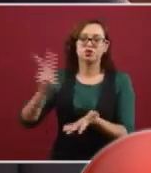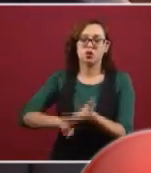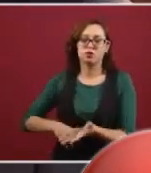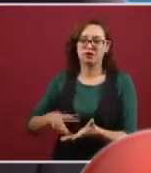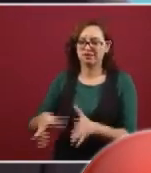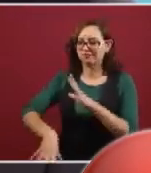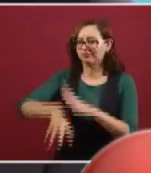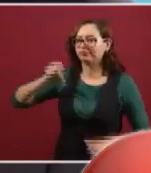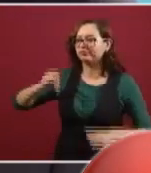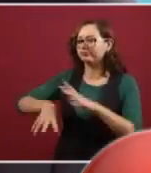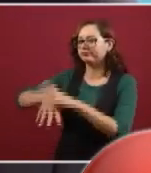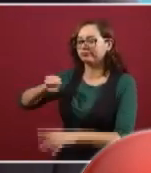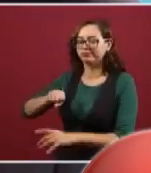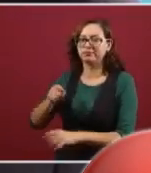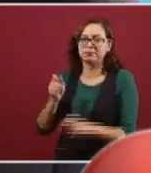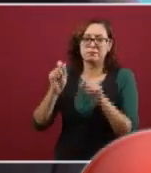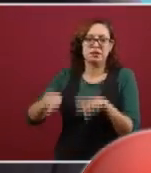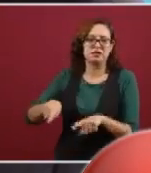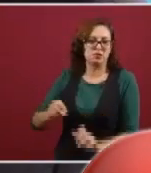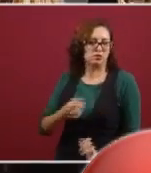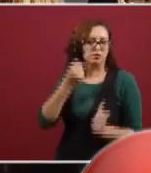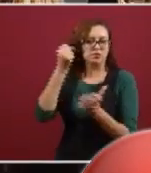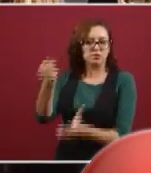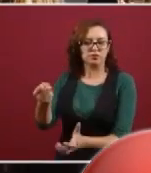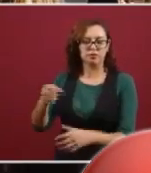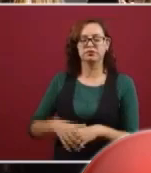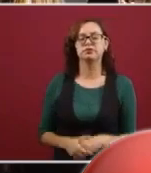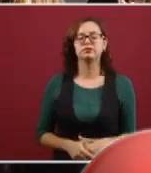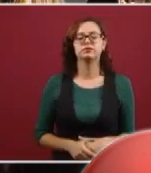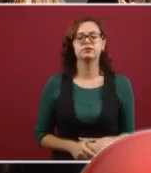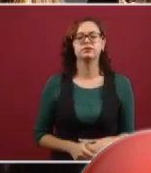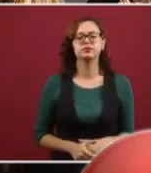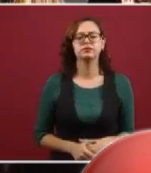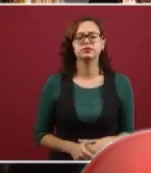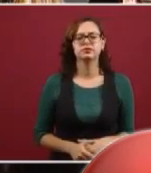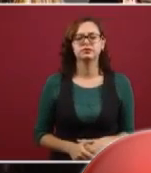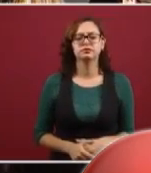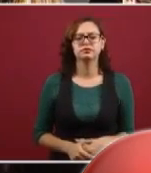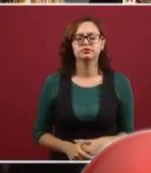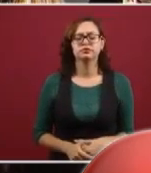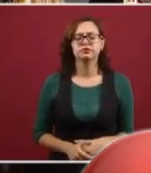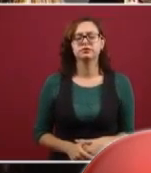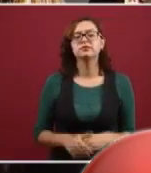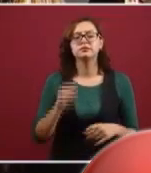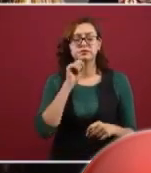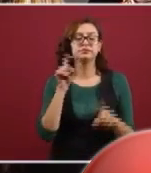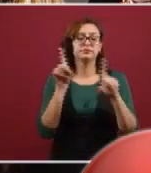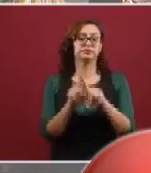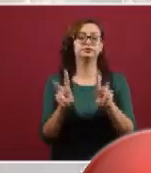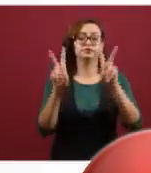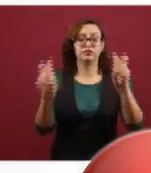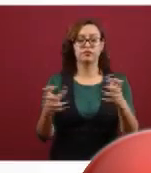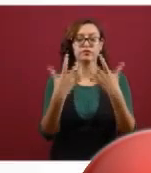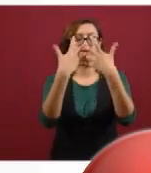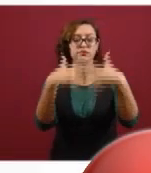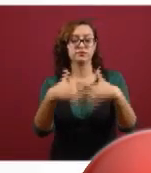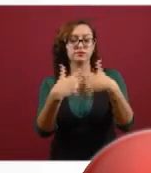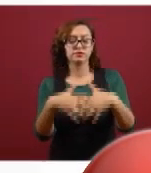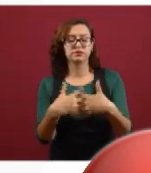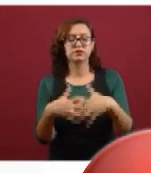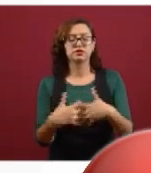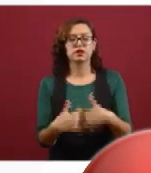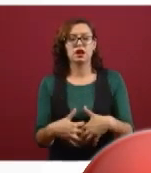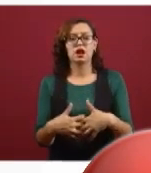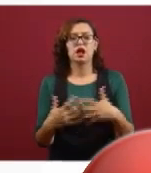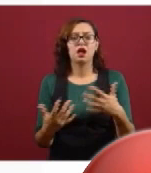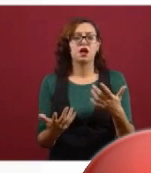Al igual que en el caso de las actividades de exploración y producción, la inversión en las refinerías registró